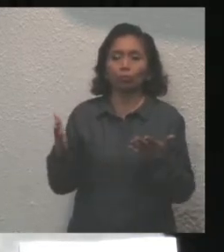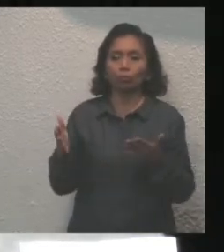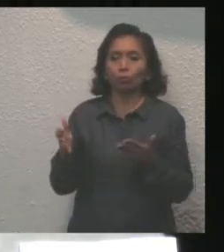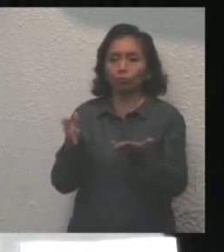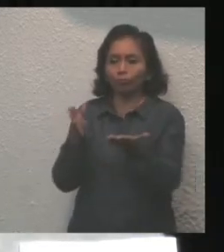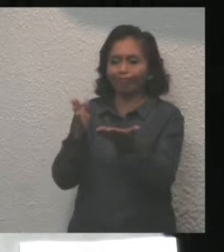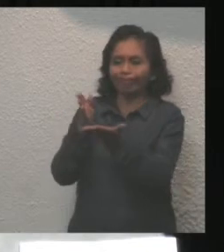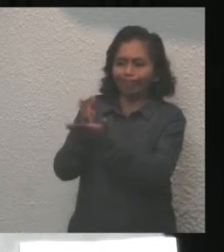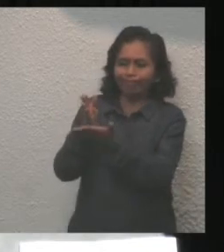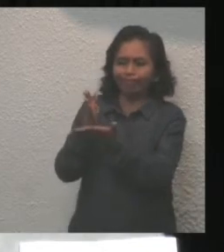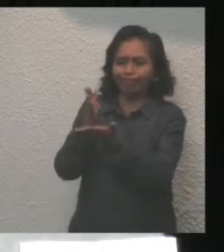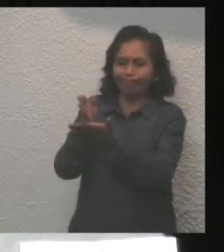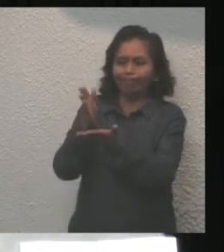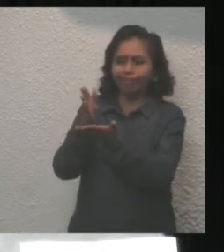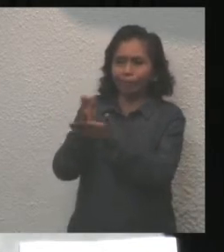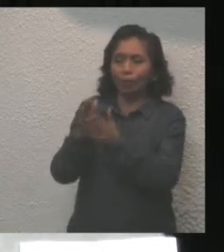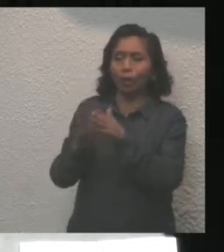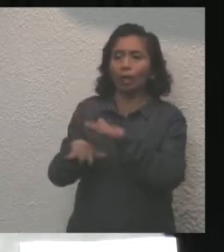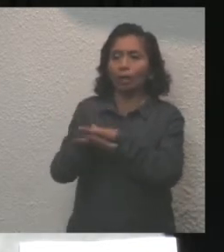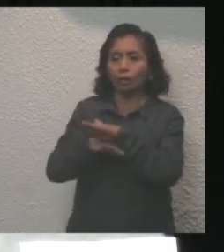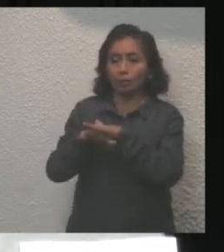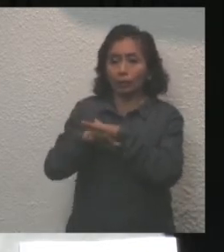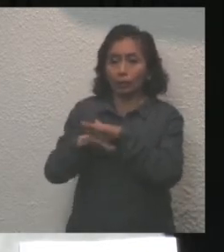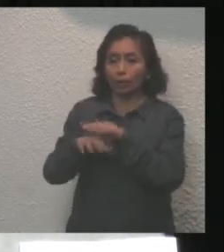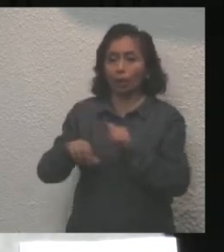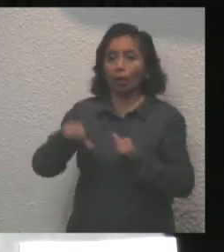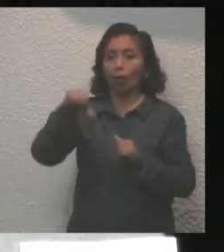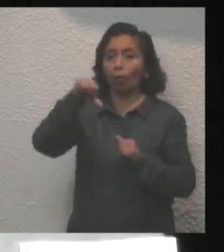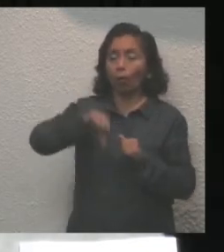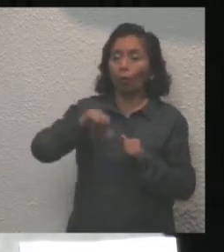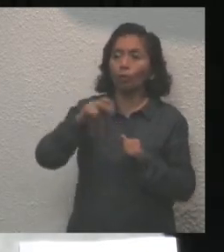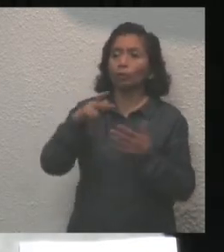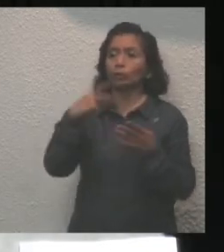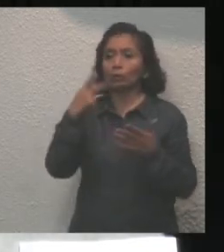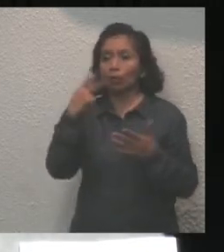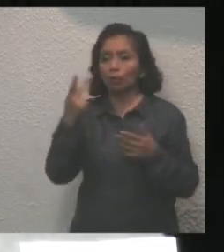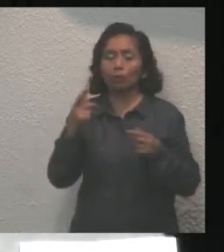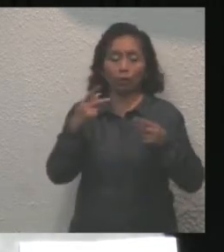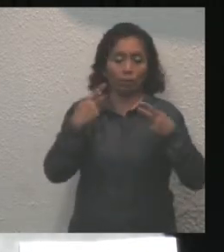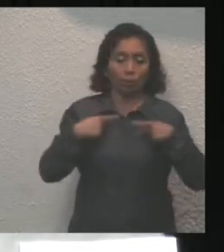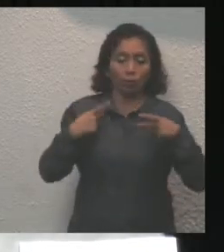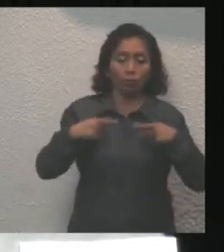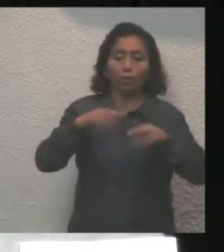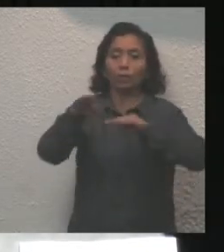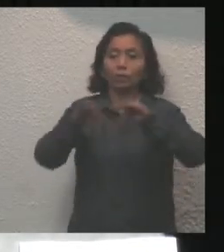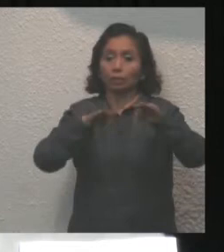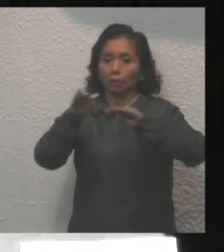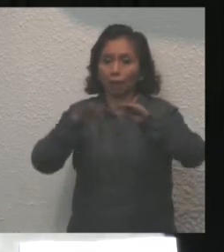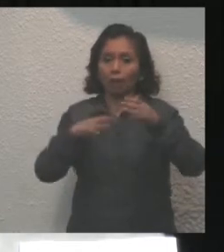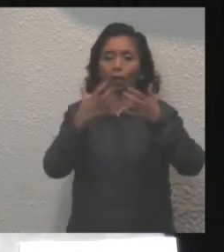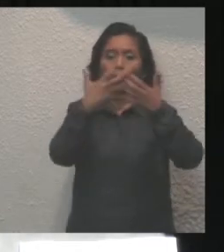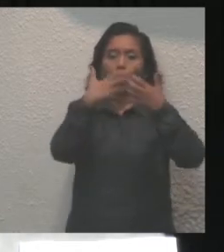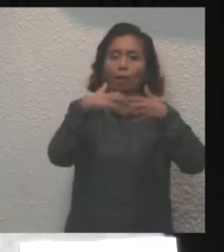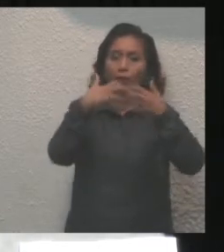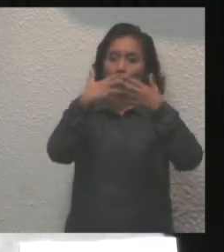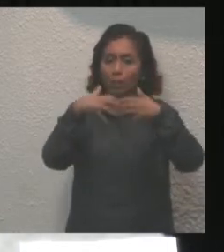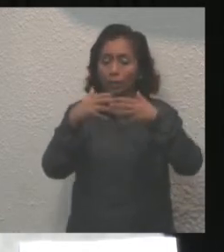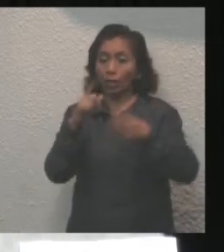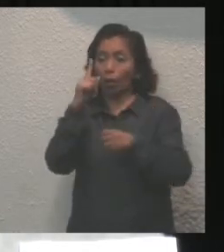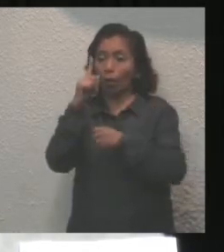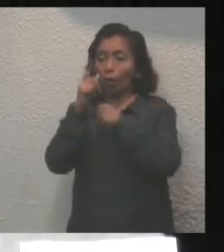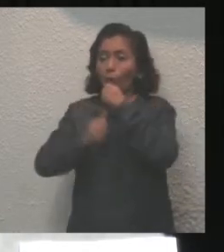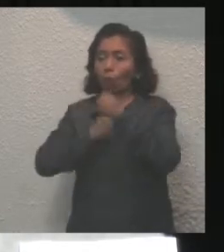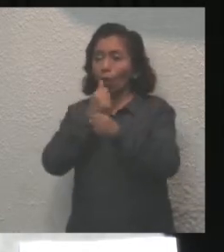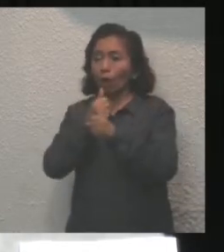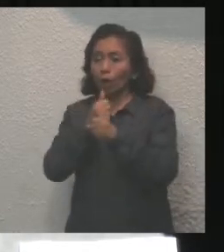a sus necesidades más básicas. Hoy hablo por los trabajadores de distintos sectores productivos que después de 1 año y medio